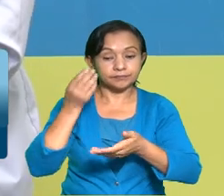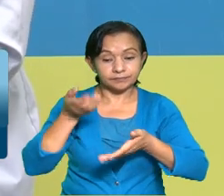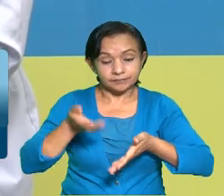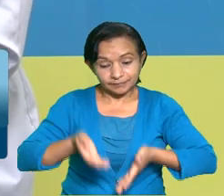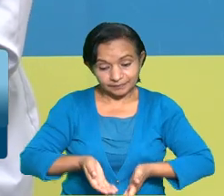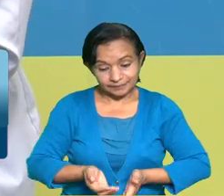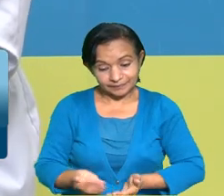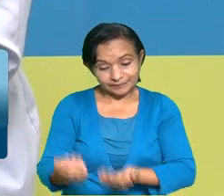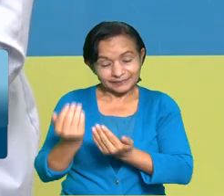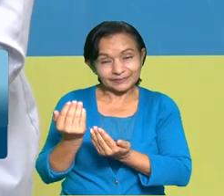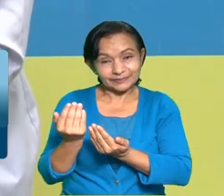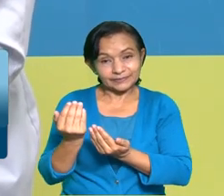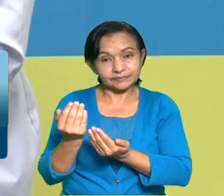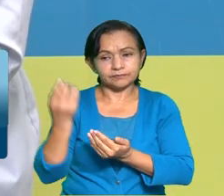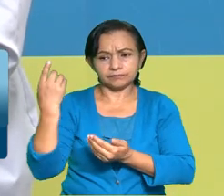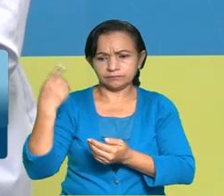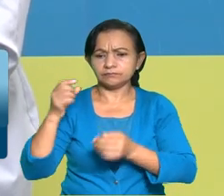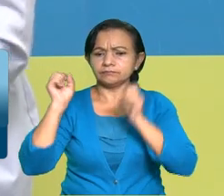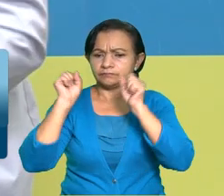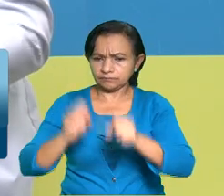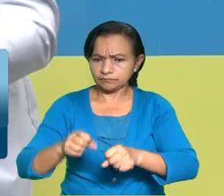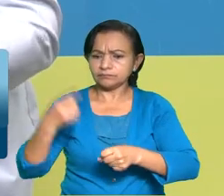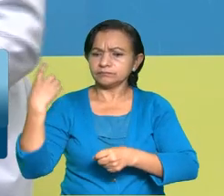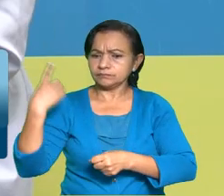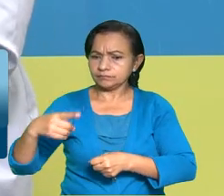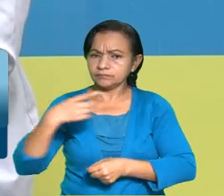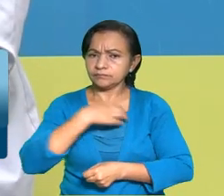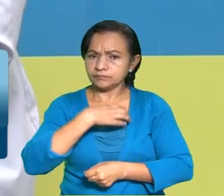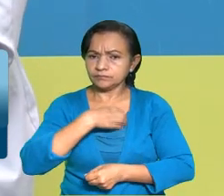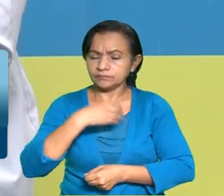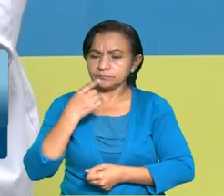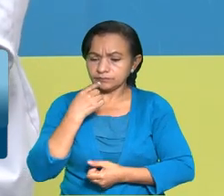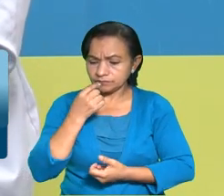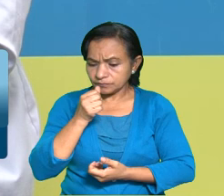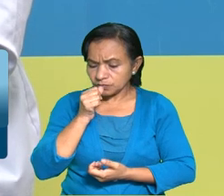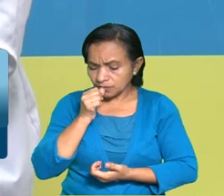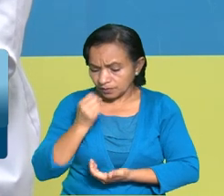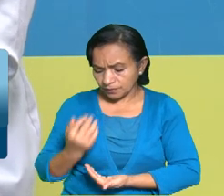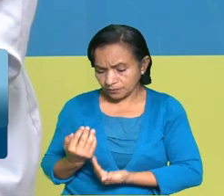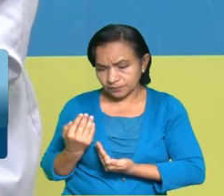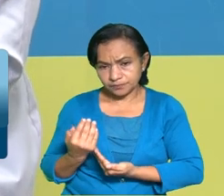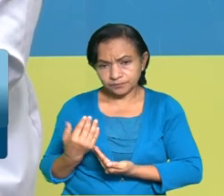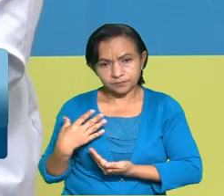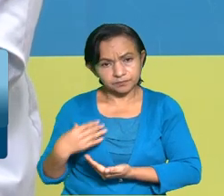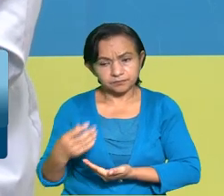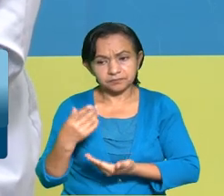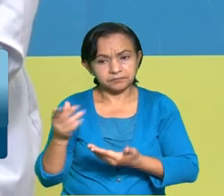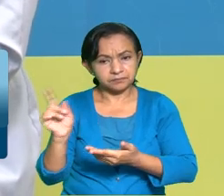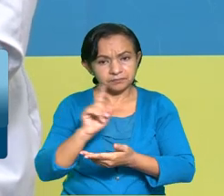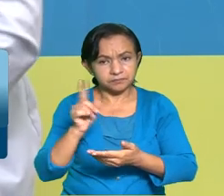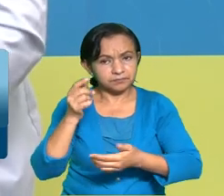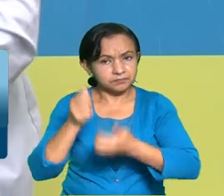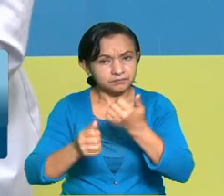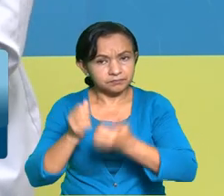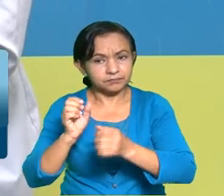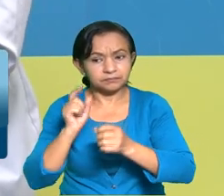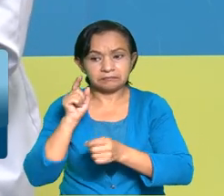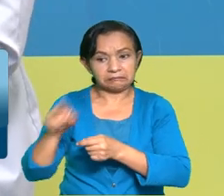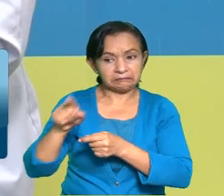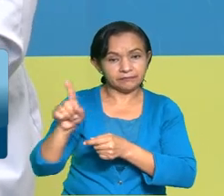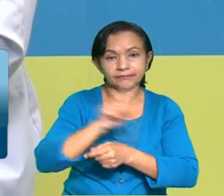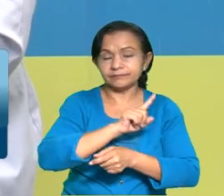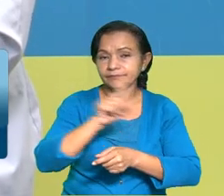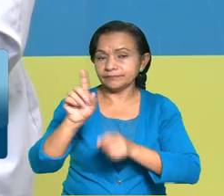bebé, tiene el derecho de dar una lactancia materna libre, ¿verdad? Sin ningún prejuicio, sin ningún